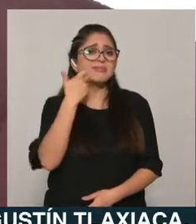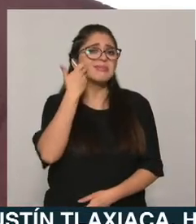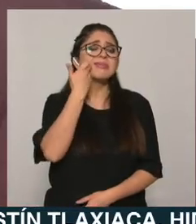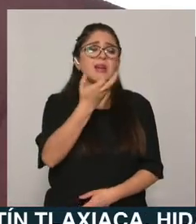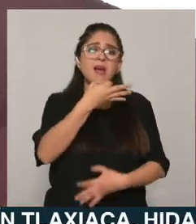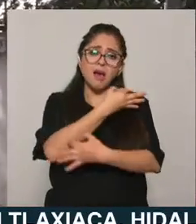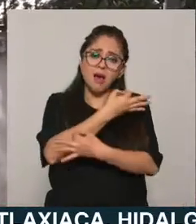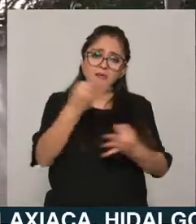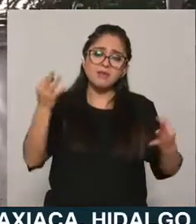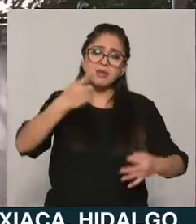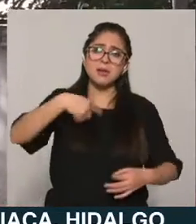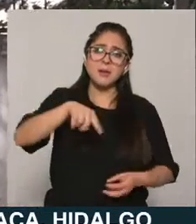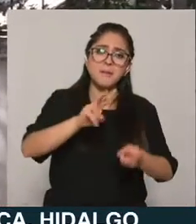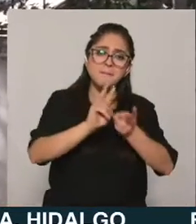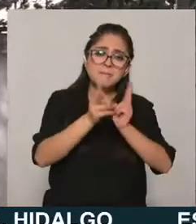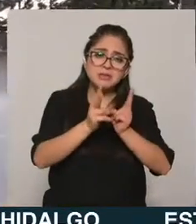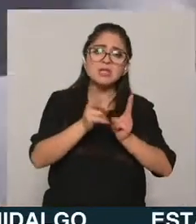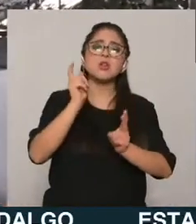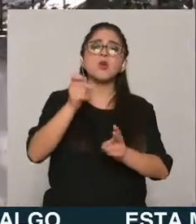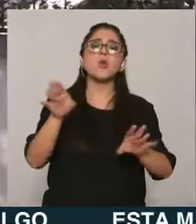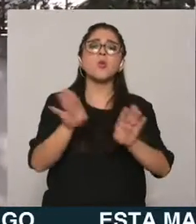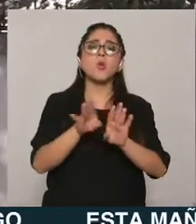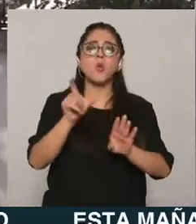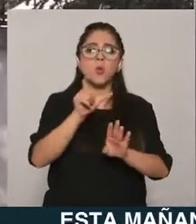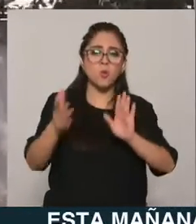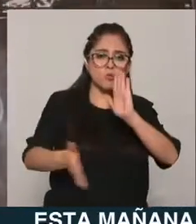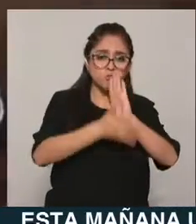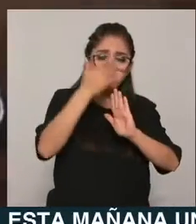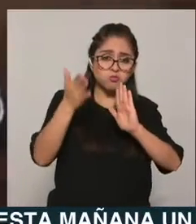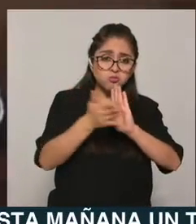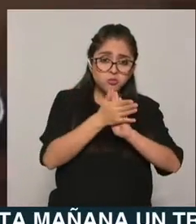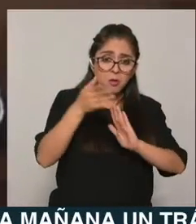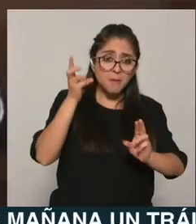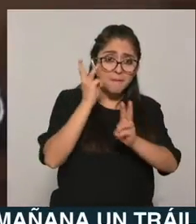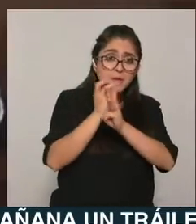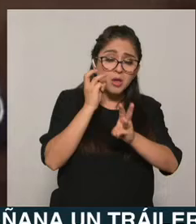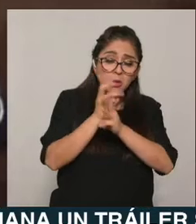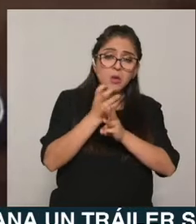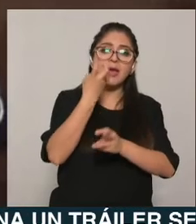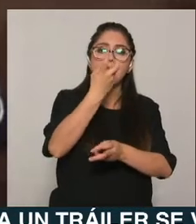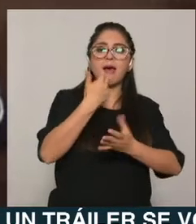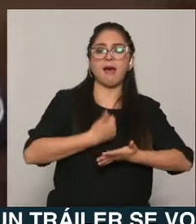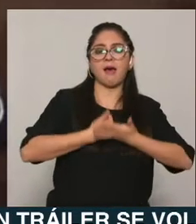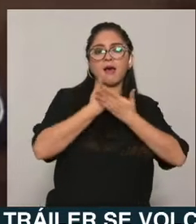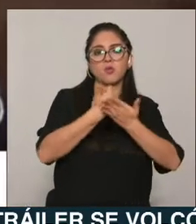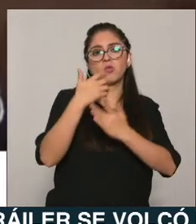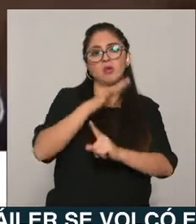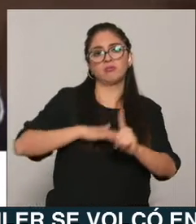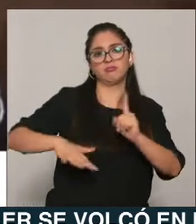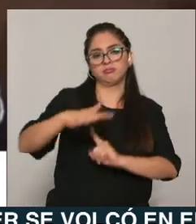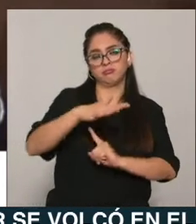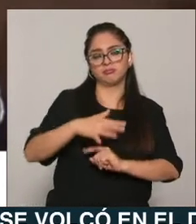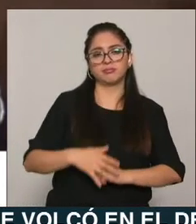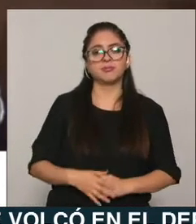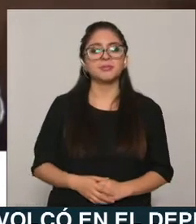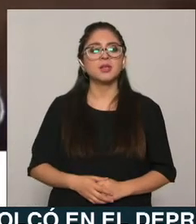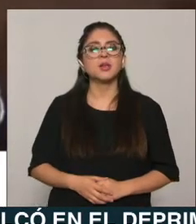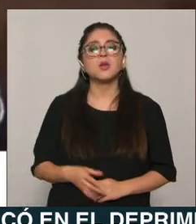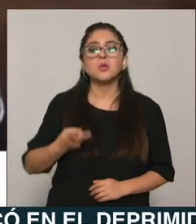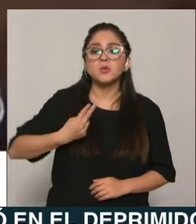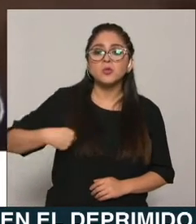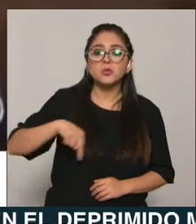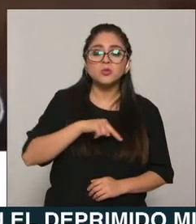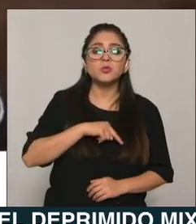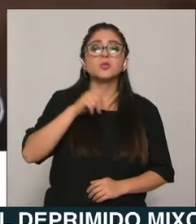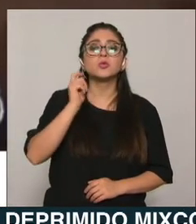informar a los vecinos de los beneficios de la construcción. Estamos teniendo reuniones con vecinos de las diferentes zonas por donde va a